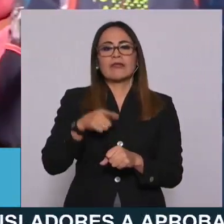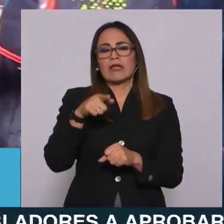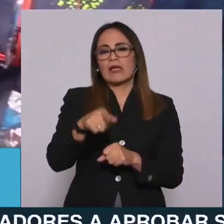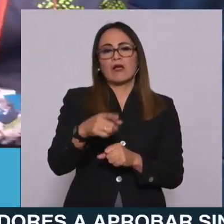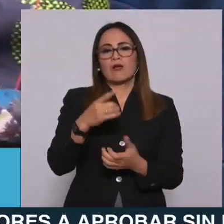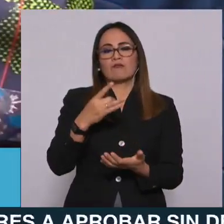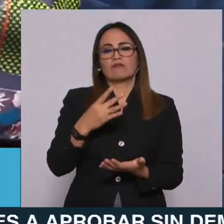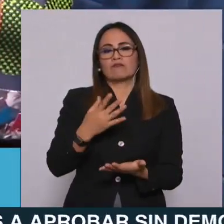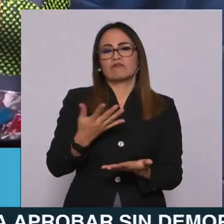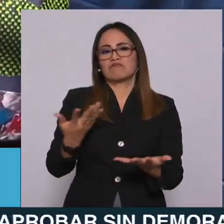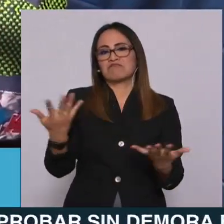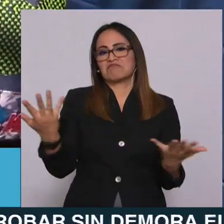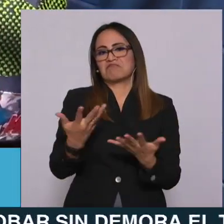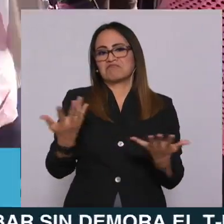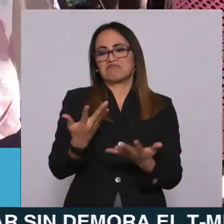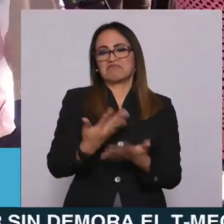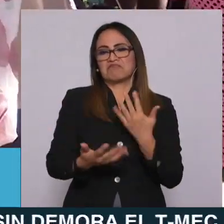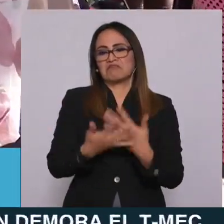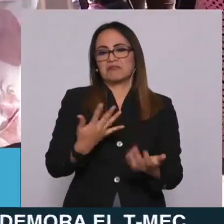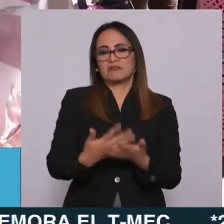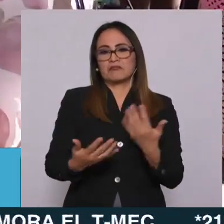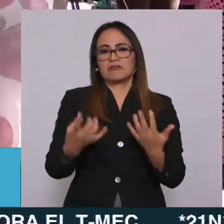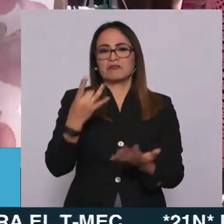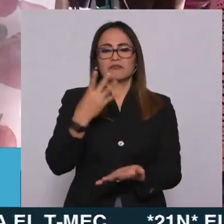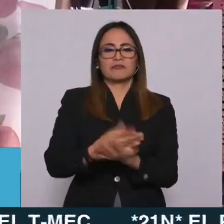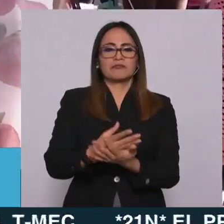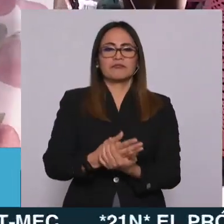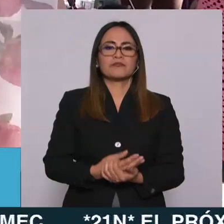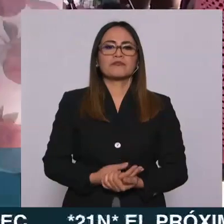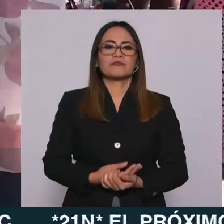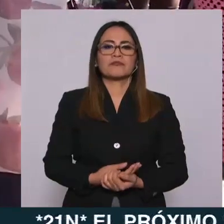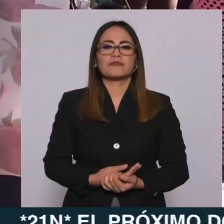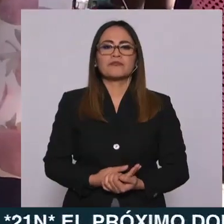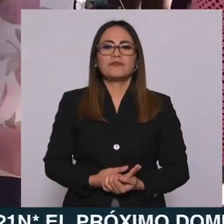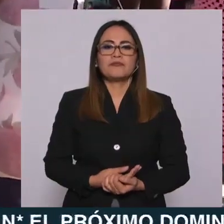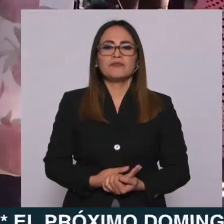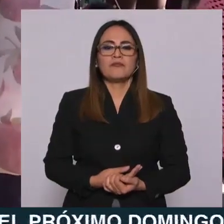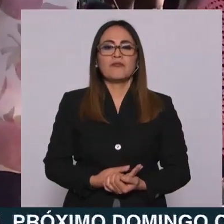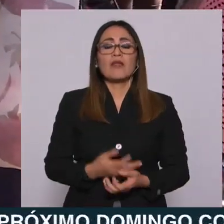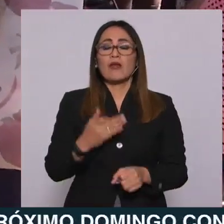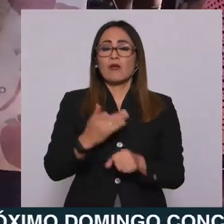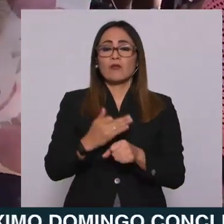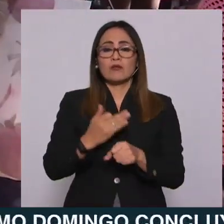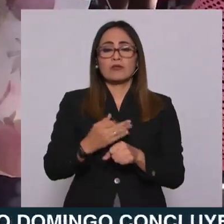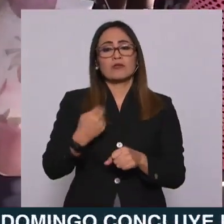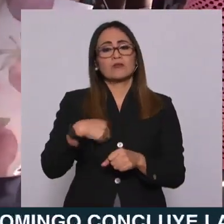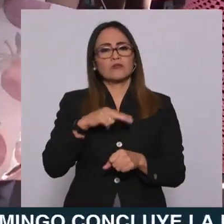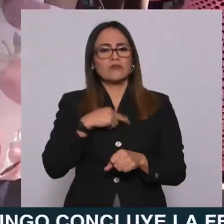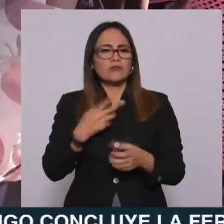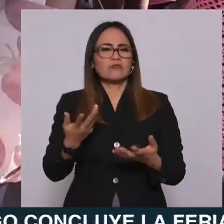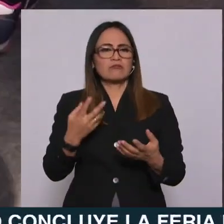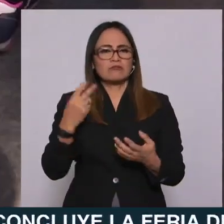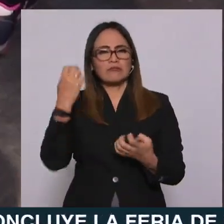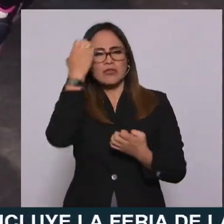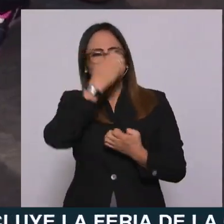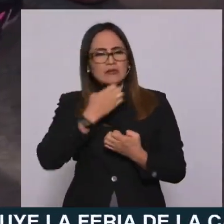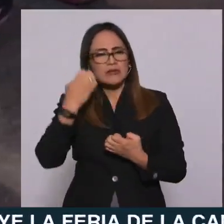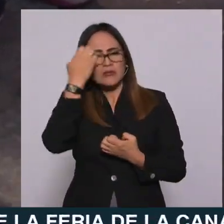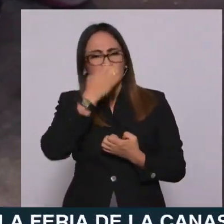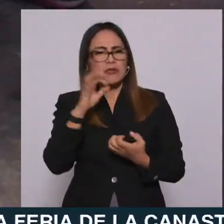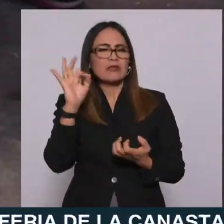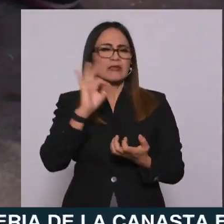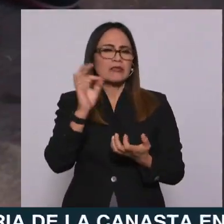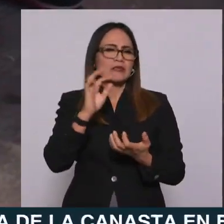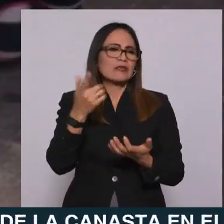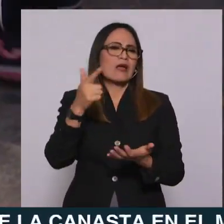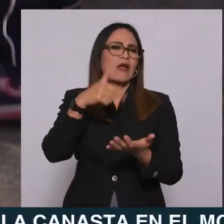actuación. Lo que tiene que haber es finalmente un nivel en donde podamos tener lugares de